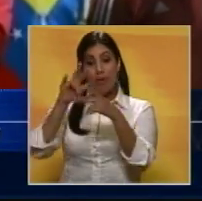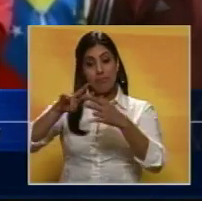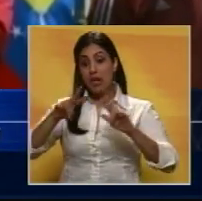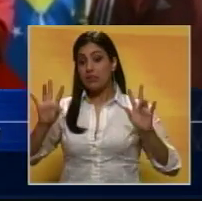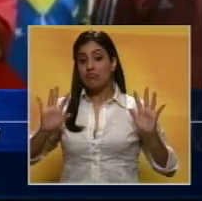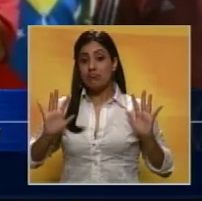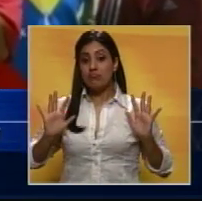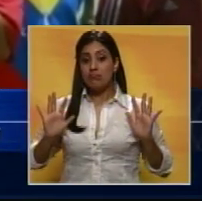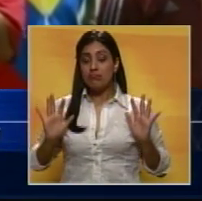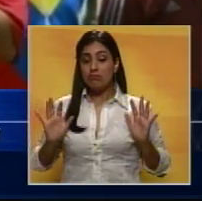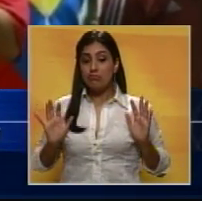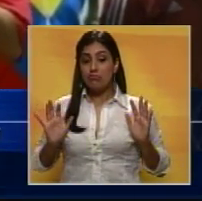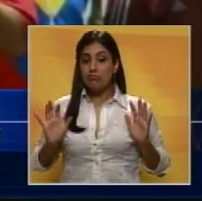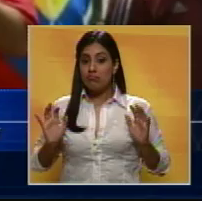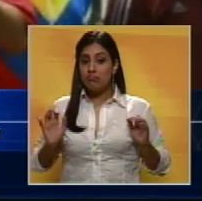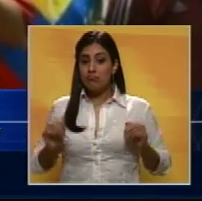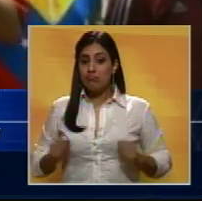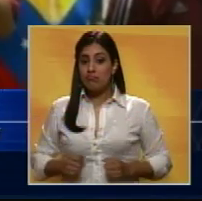paz.